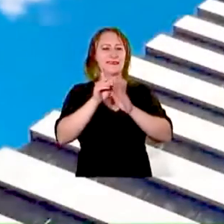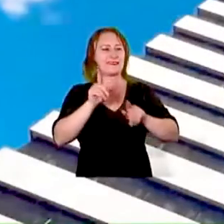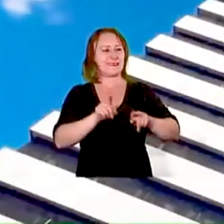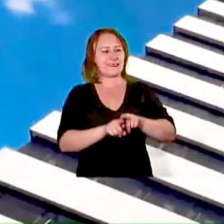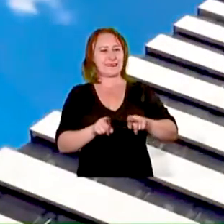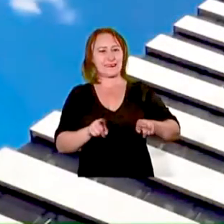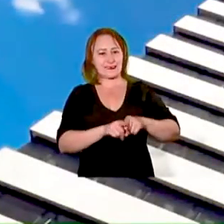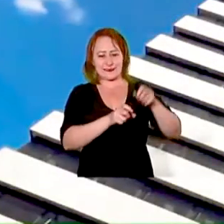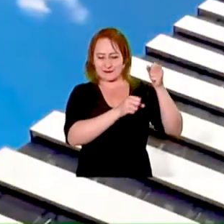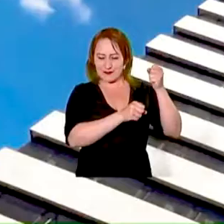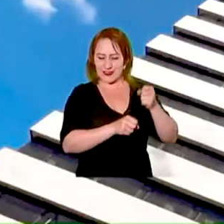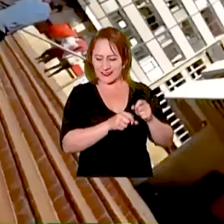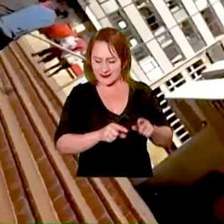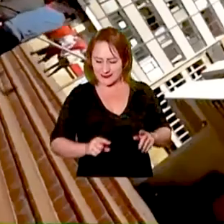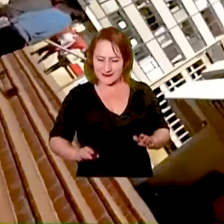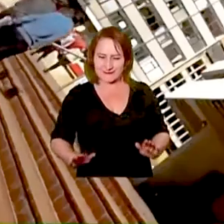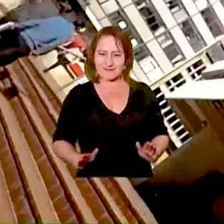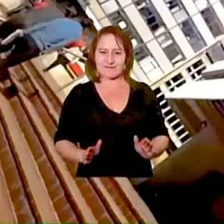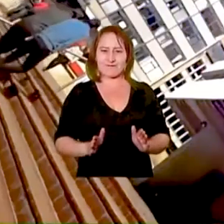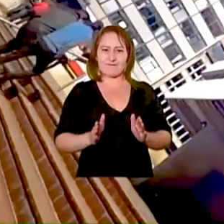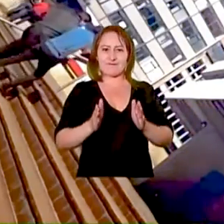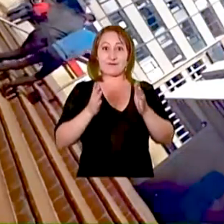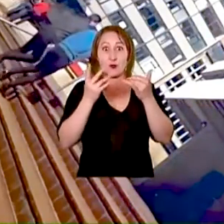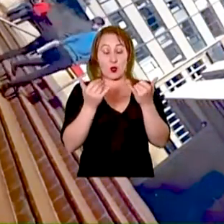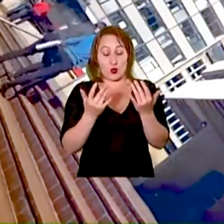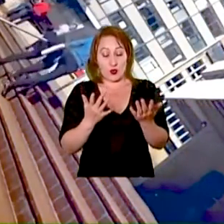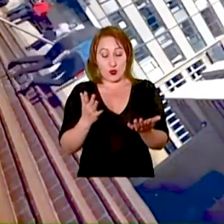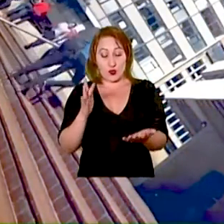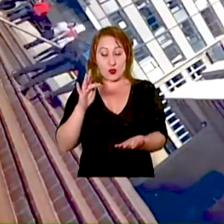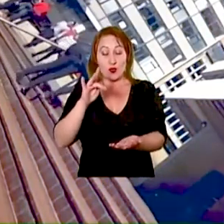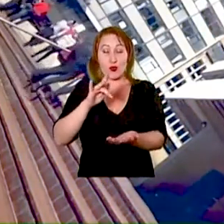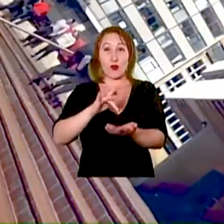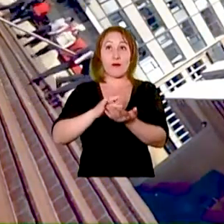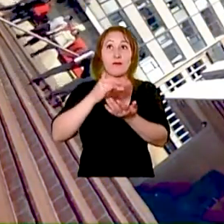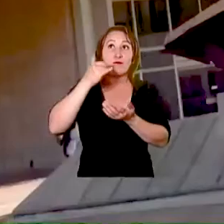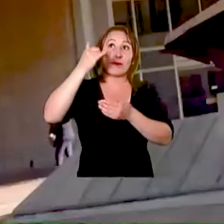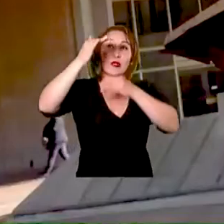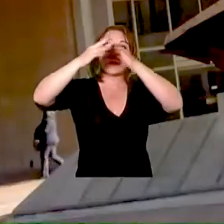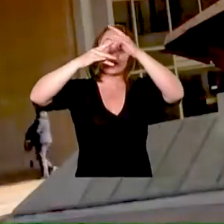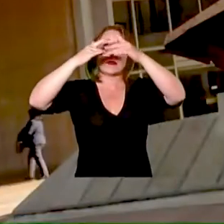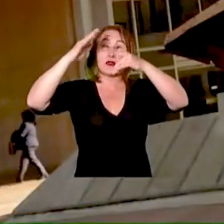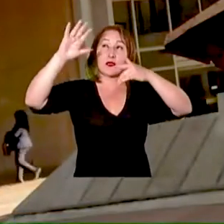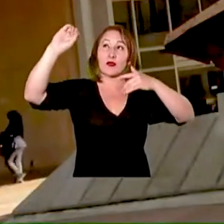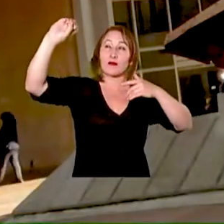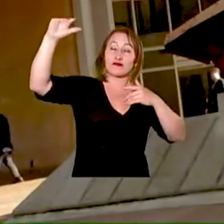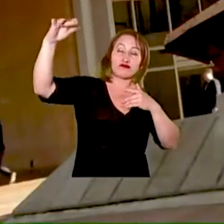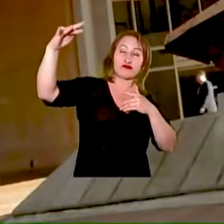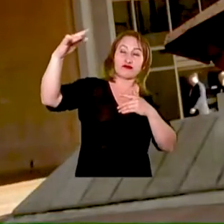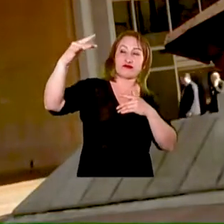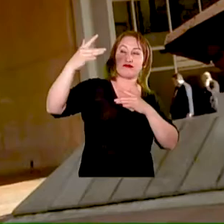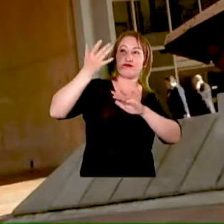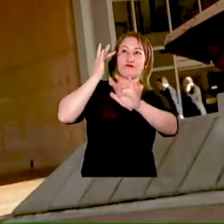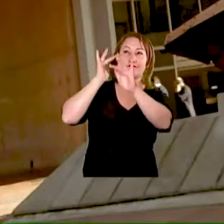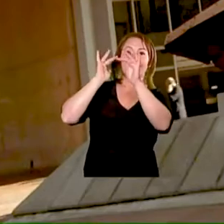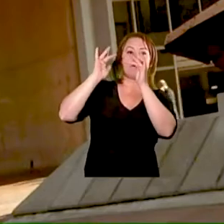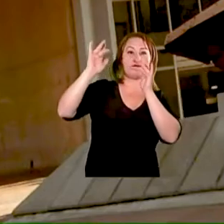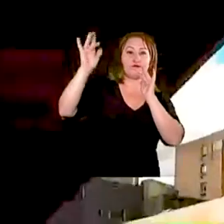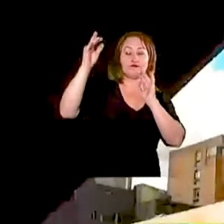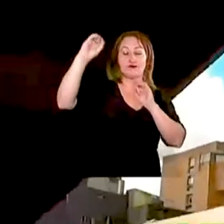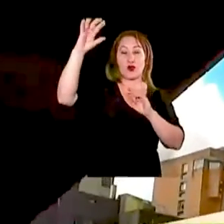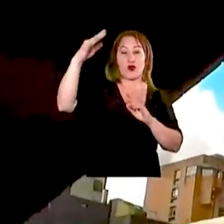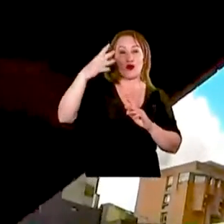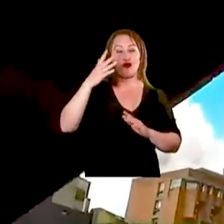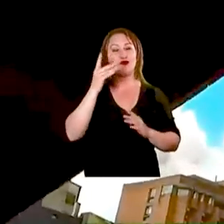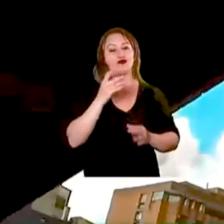par. Hoy te eriges cual faro en el cielo, con luz propia en justicia